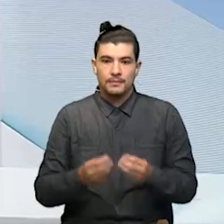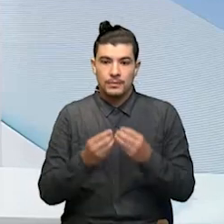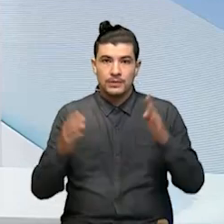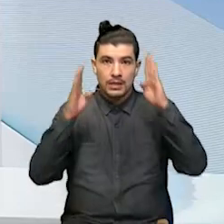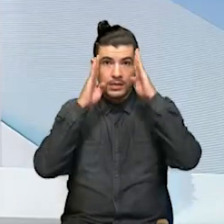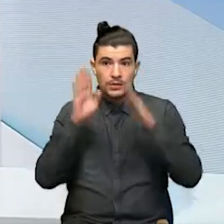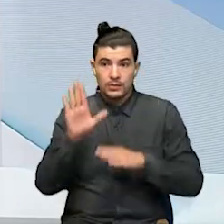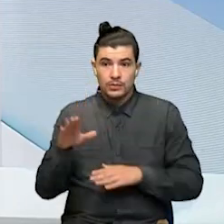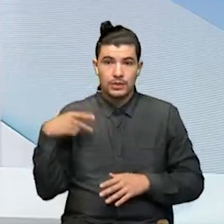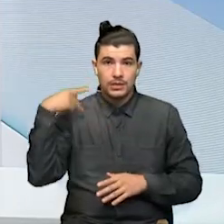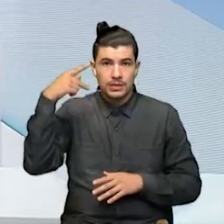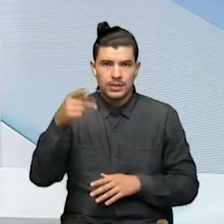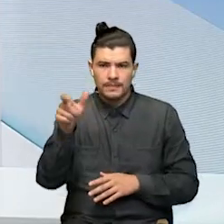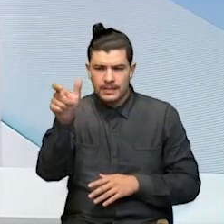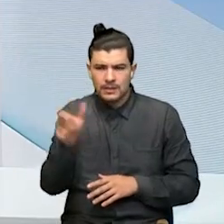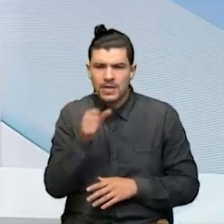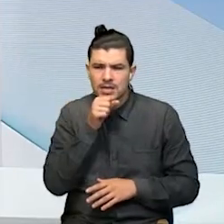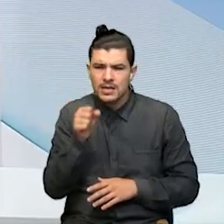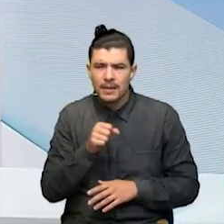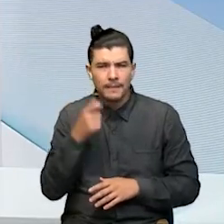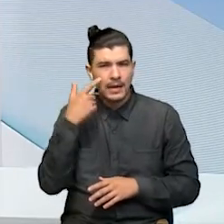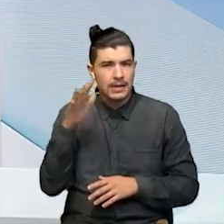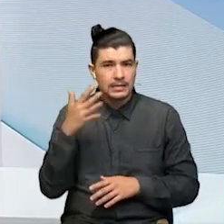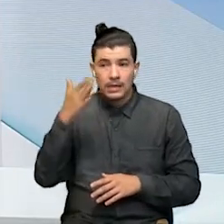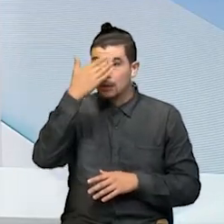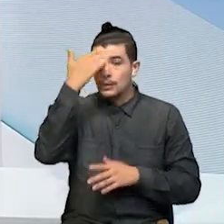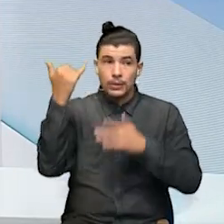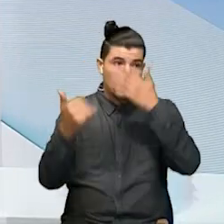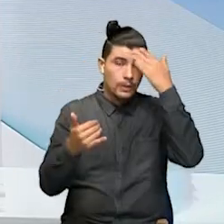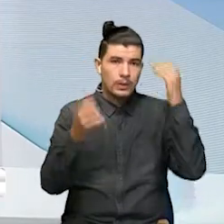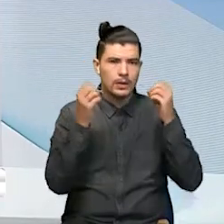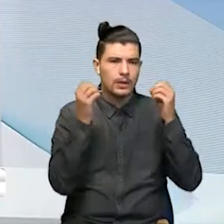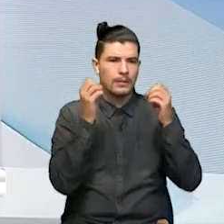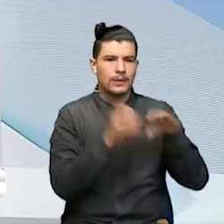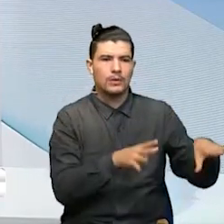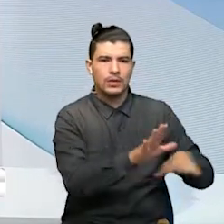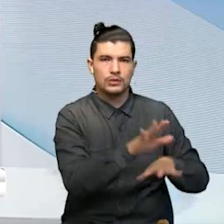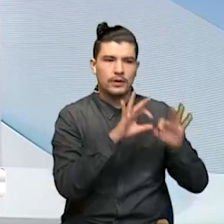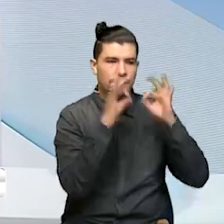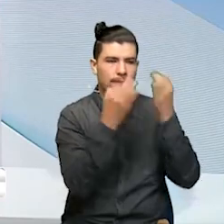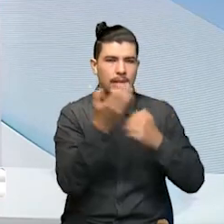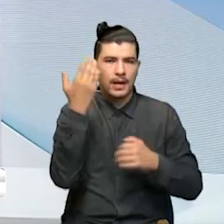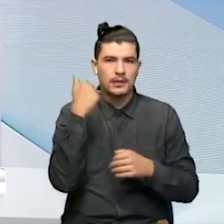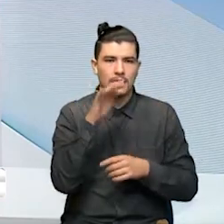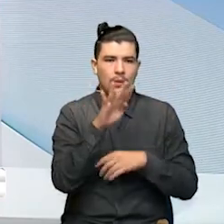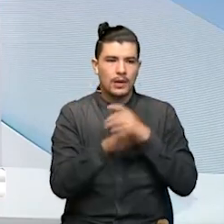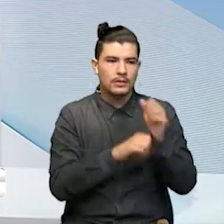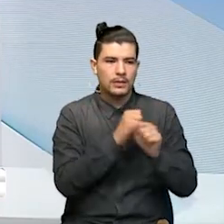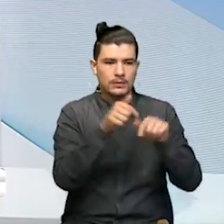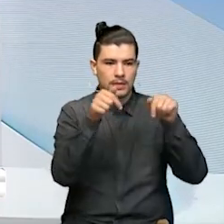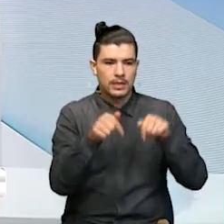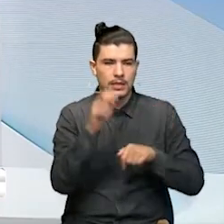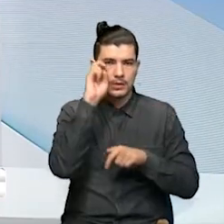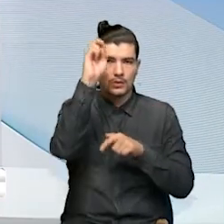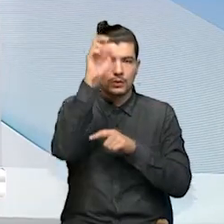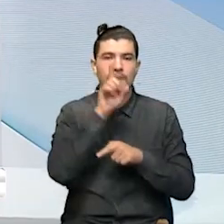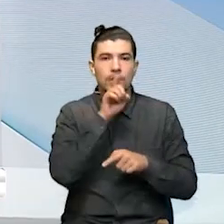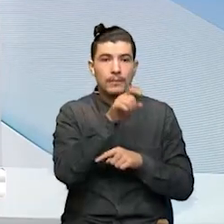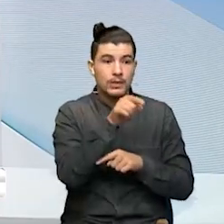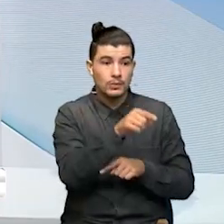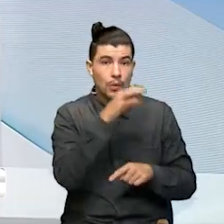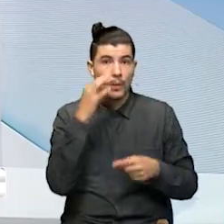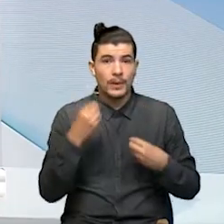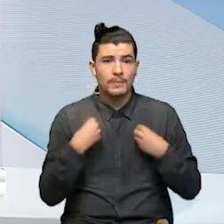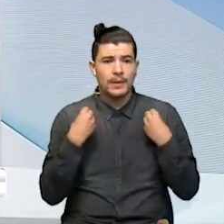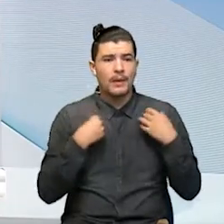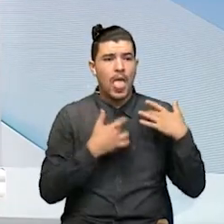Un adulto mayor con un posible caso de Alzheimer fue abandonado por su familia hace más de 4 años en el norte de Bucaramanga. Desde entonces vive